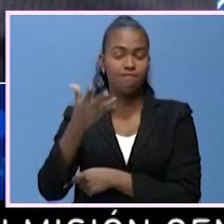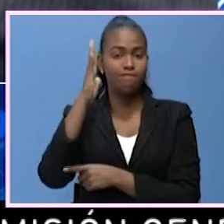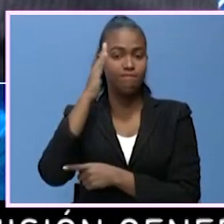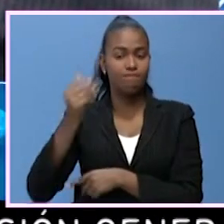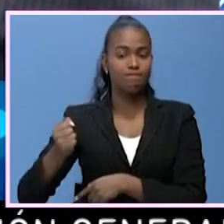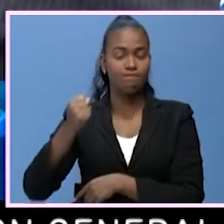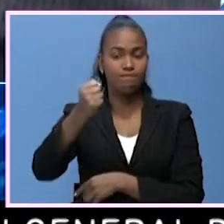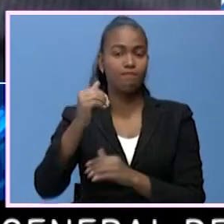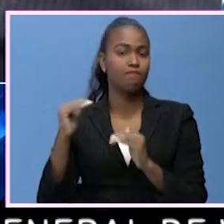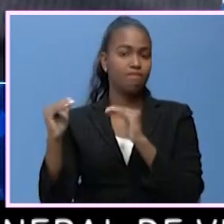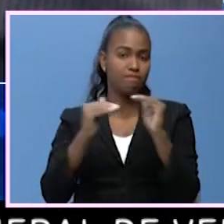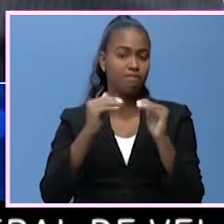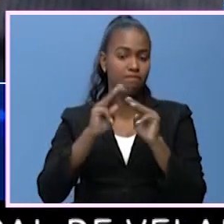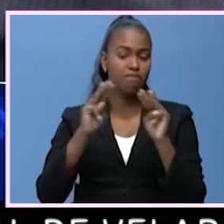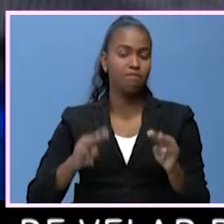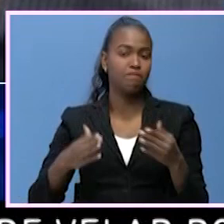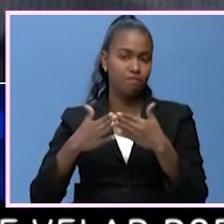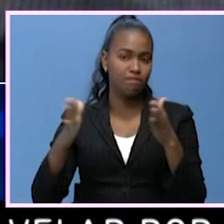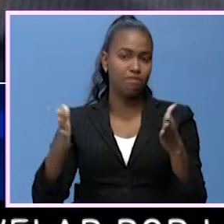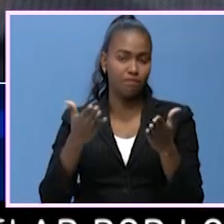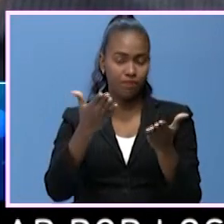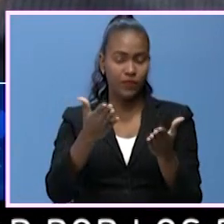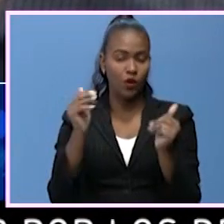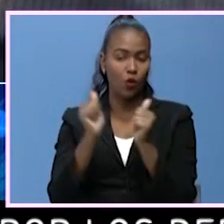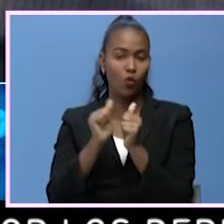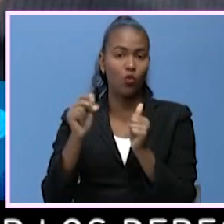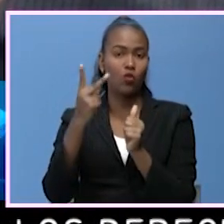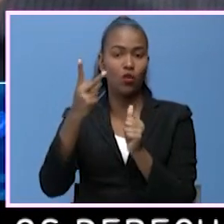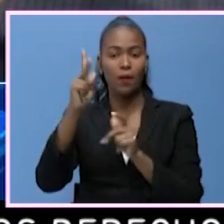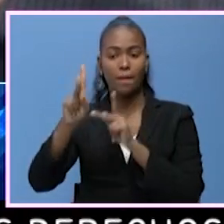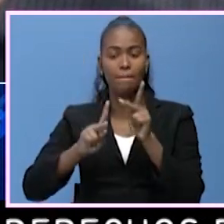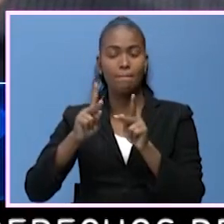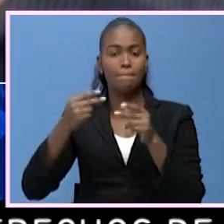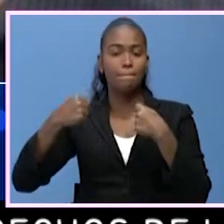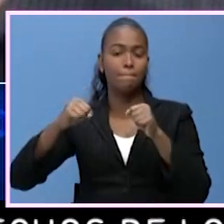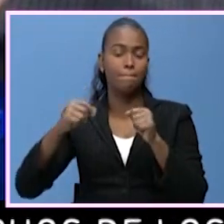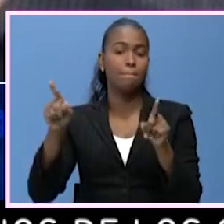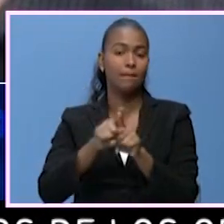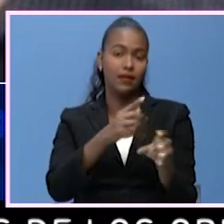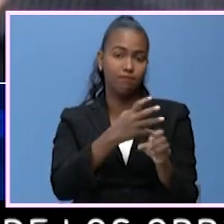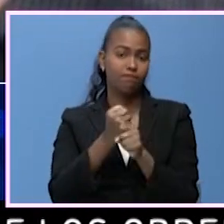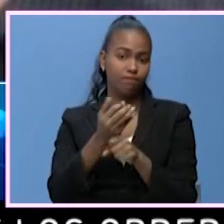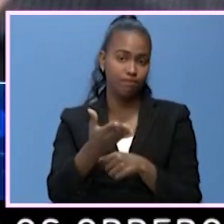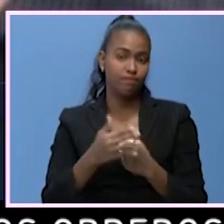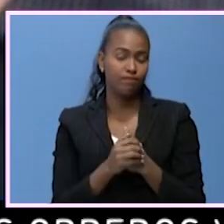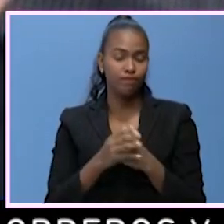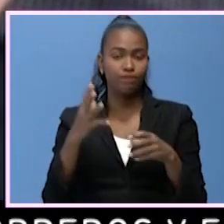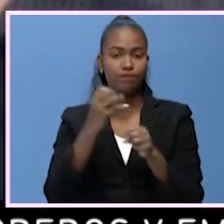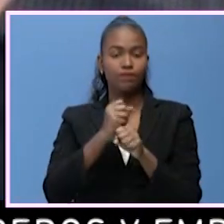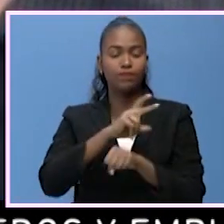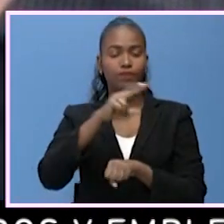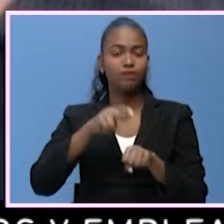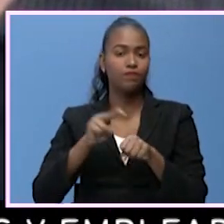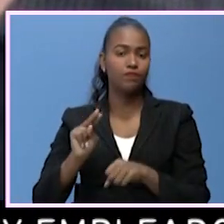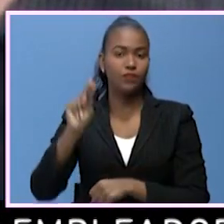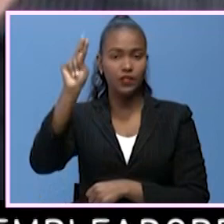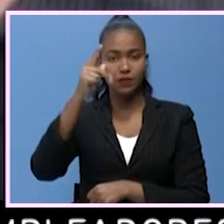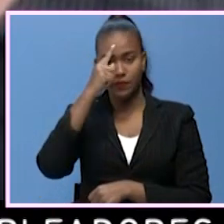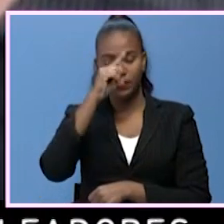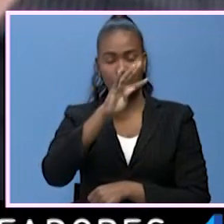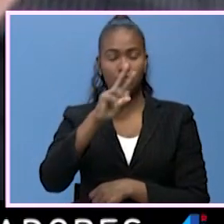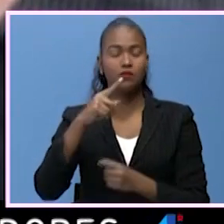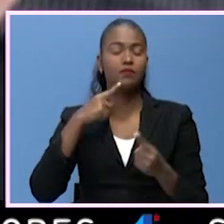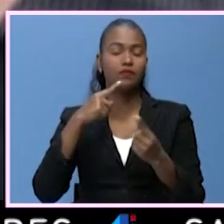a disposición del Ministerio Público junto a dos motocicletas ocupadas. En el resumen de la región del Cibao,